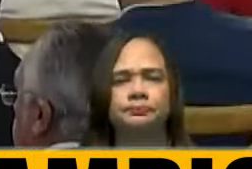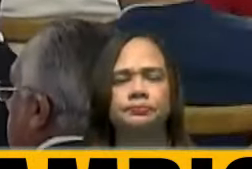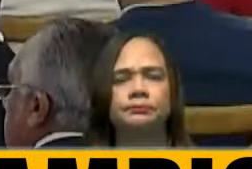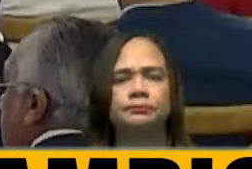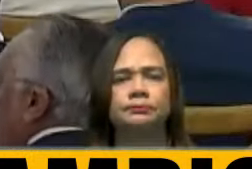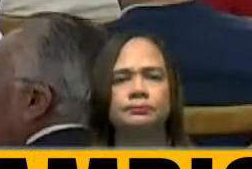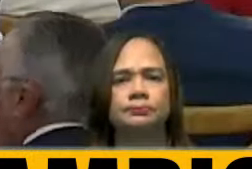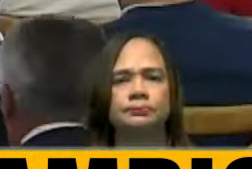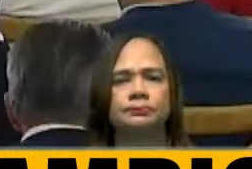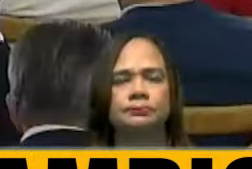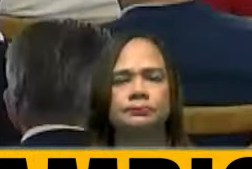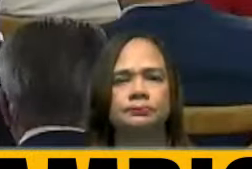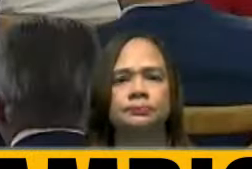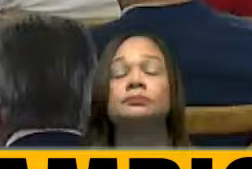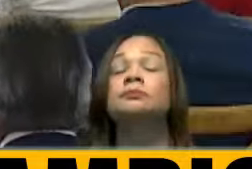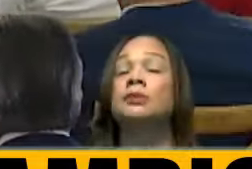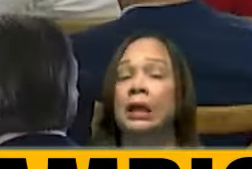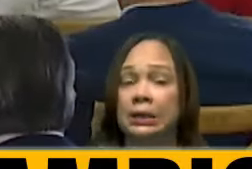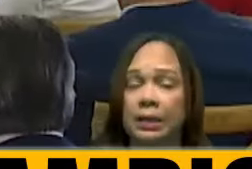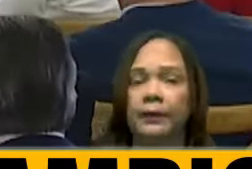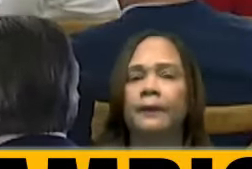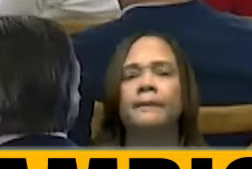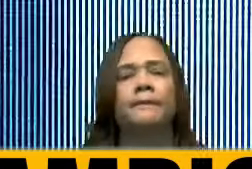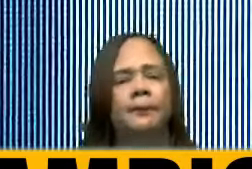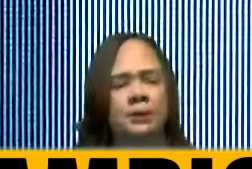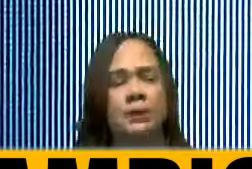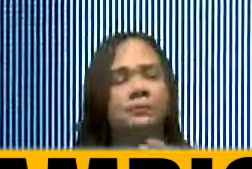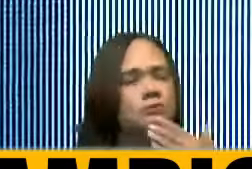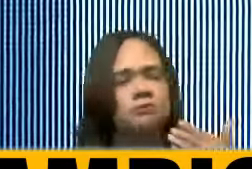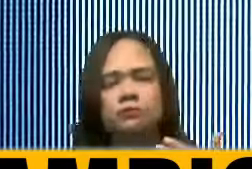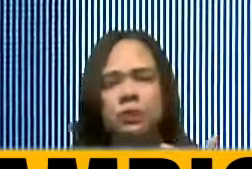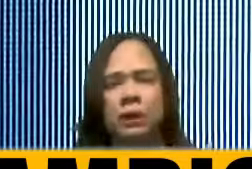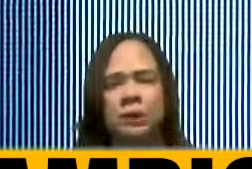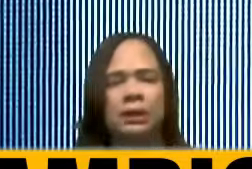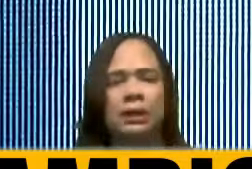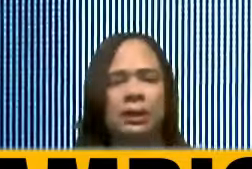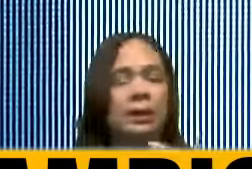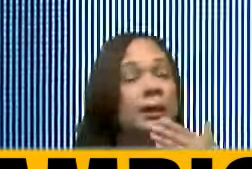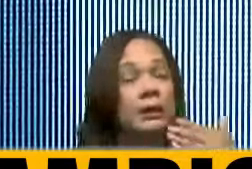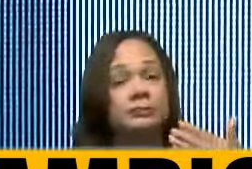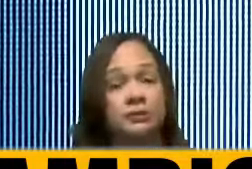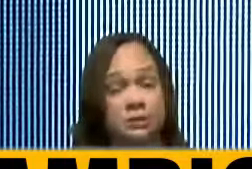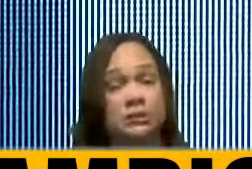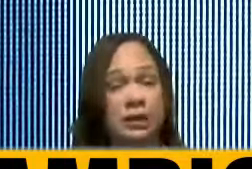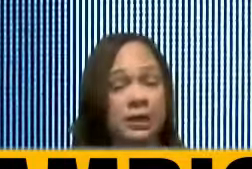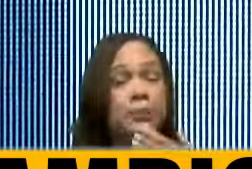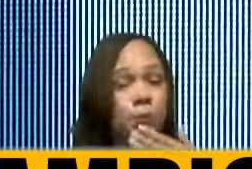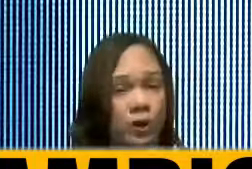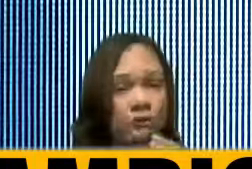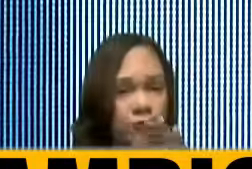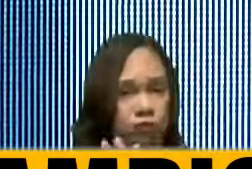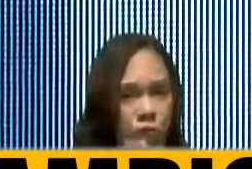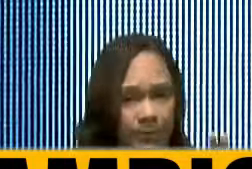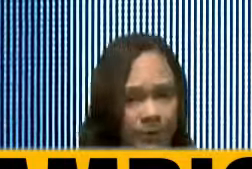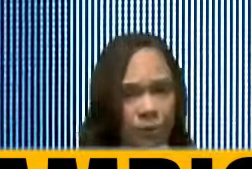lugar y conseguir conseguir eficiencia y eficacia en la administración